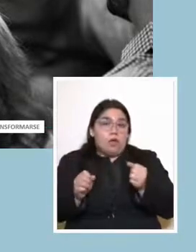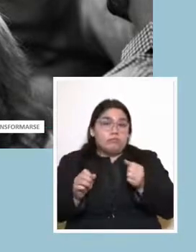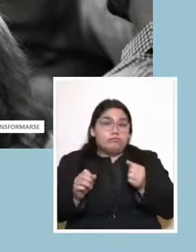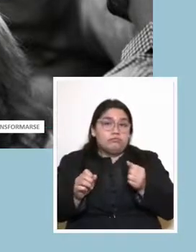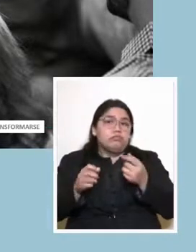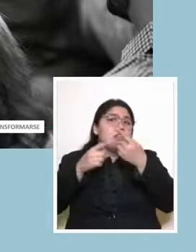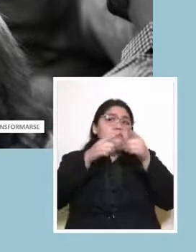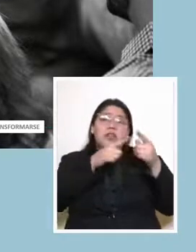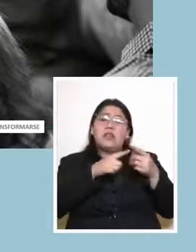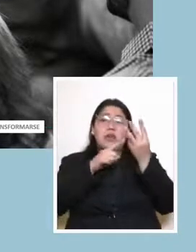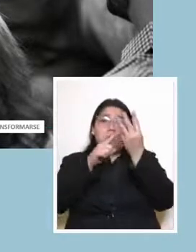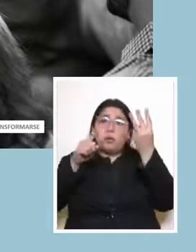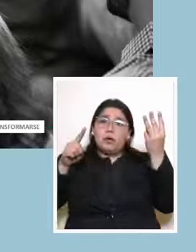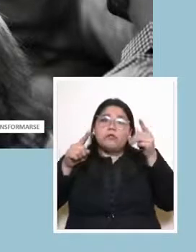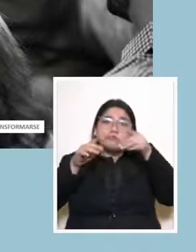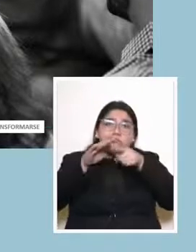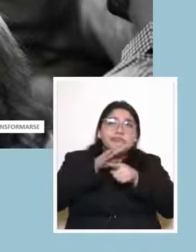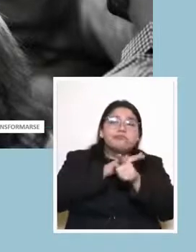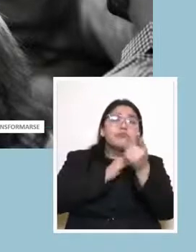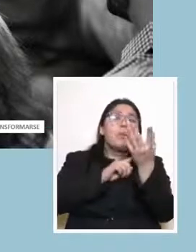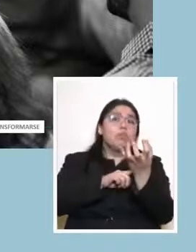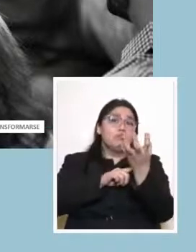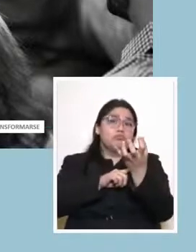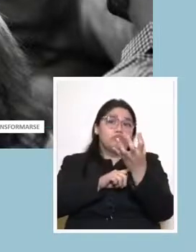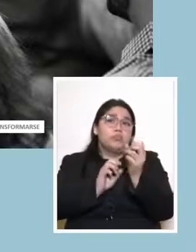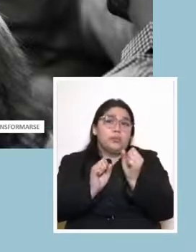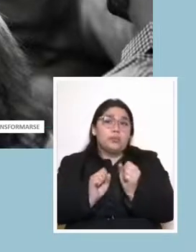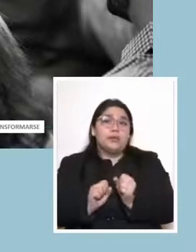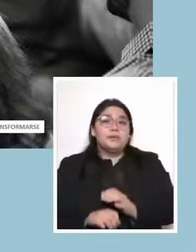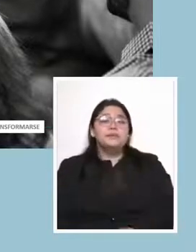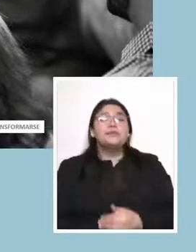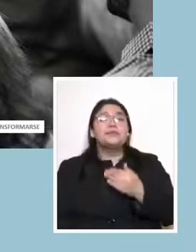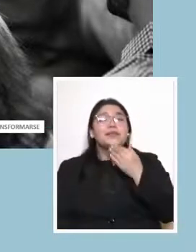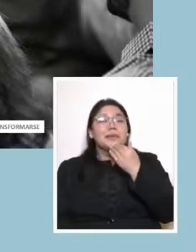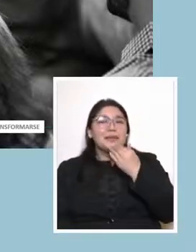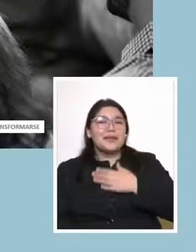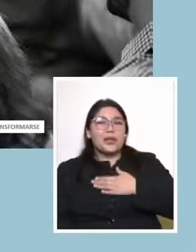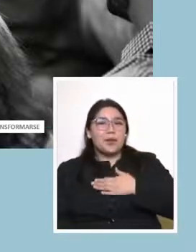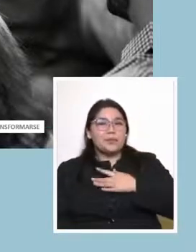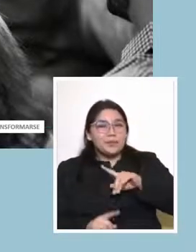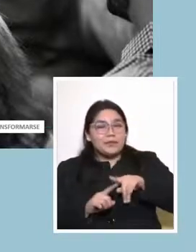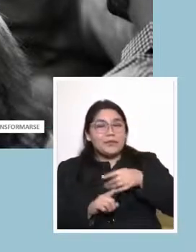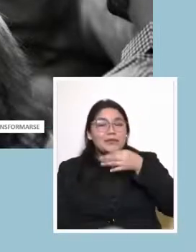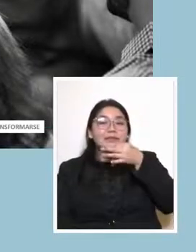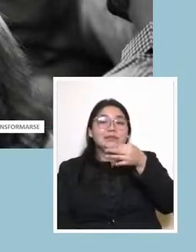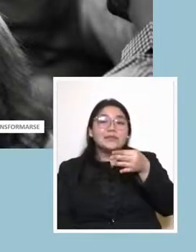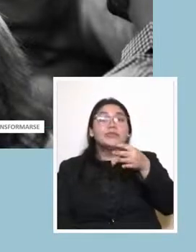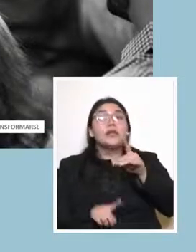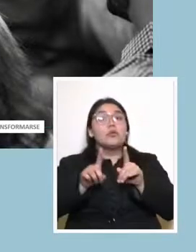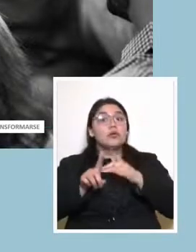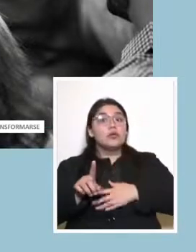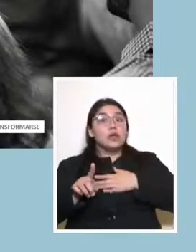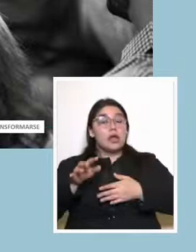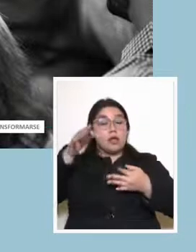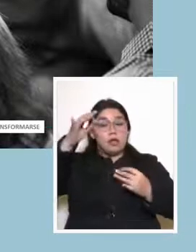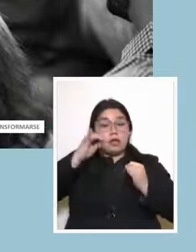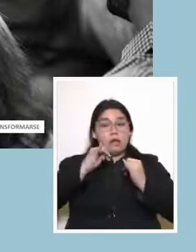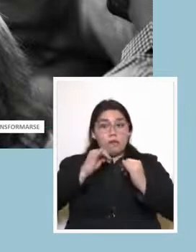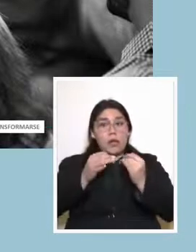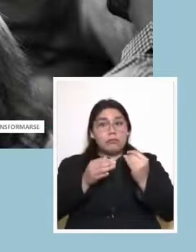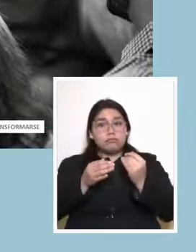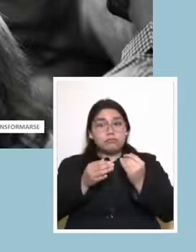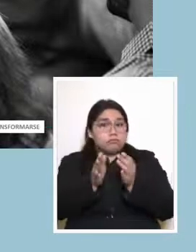distintas páginas. También creo válido indicar que quienes quieran el informe impreso, hay un